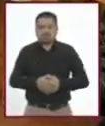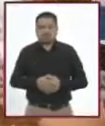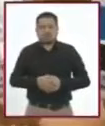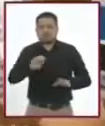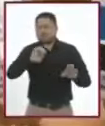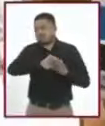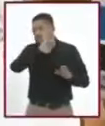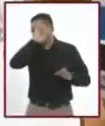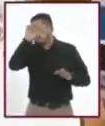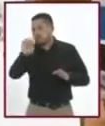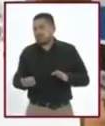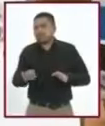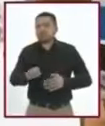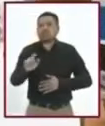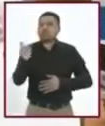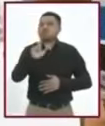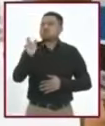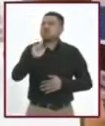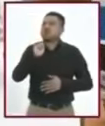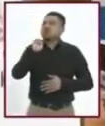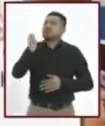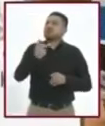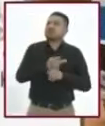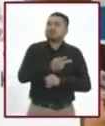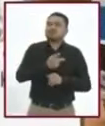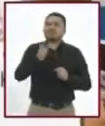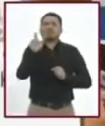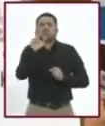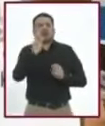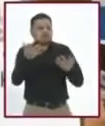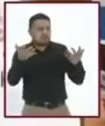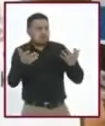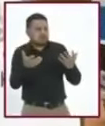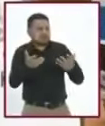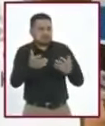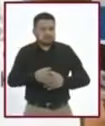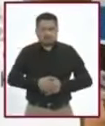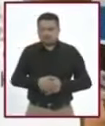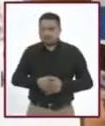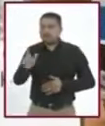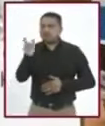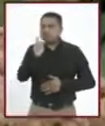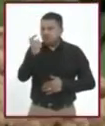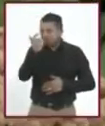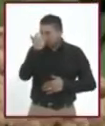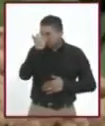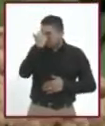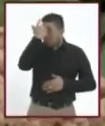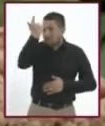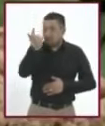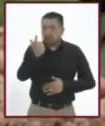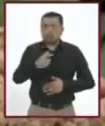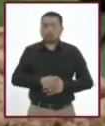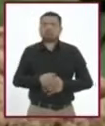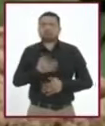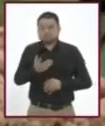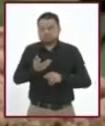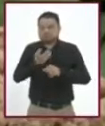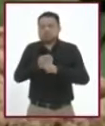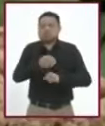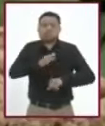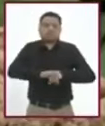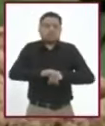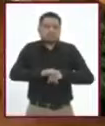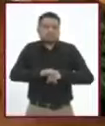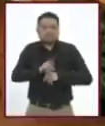Por ejemplo, ¿cuándo fue? ¿Cuándo lo hizo? ¿Cuándo lo inventó? Añadimos un extra